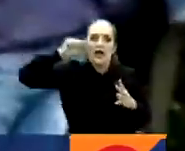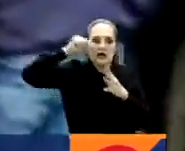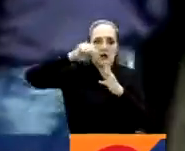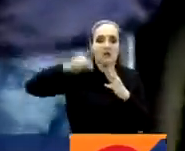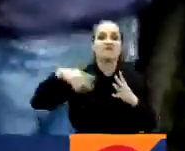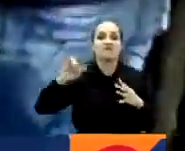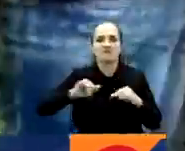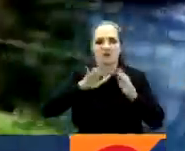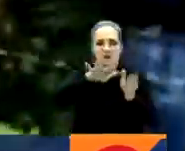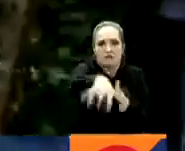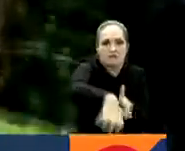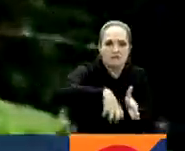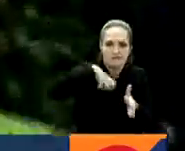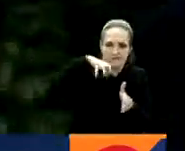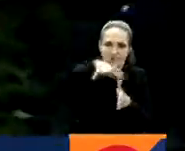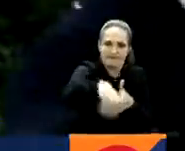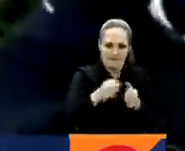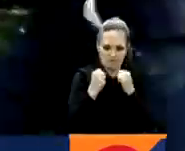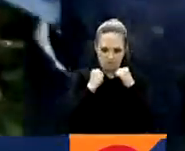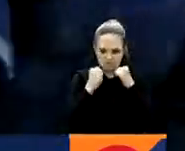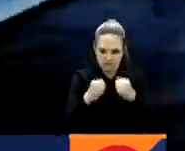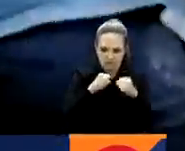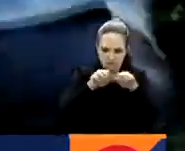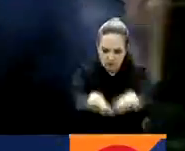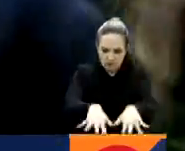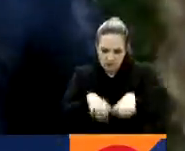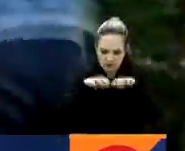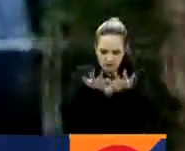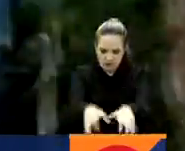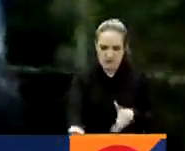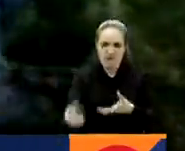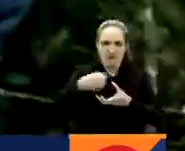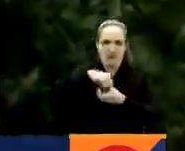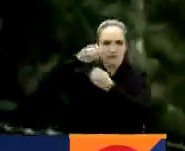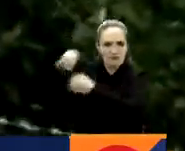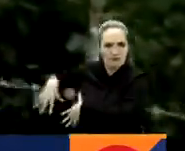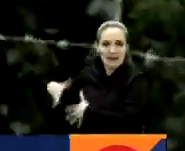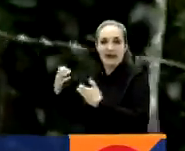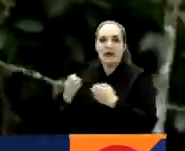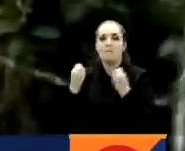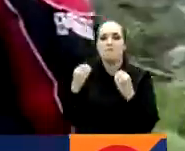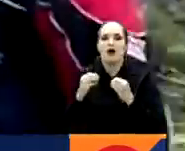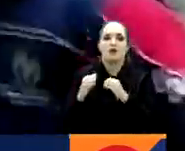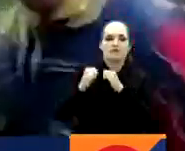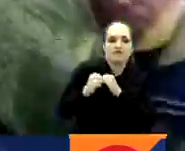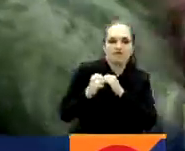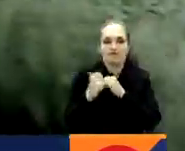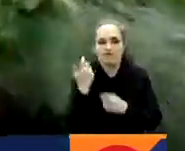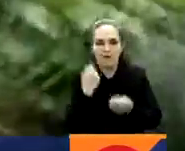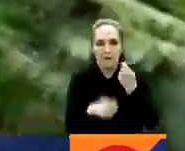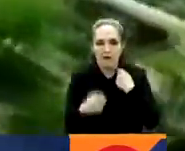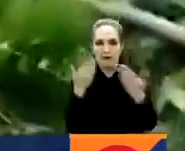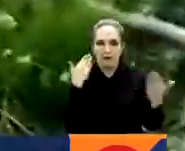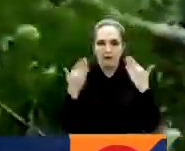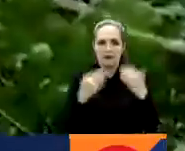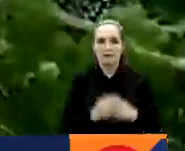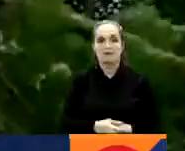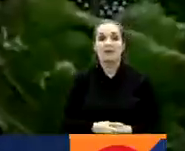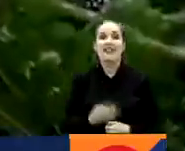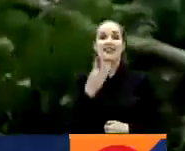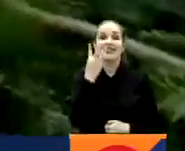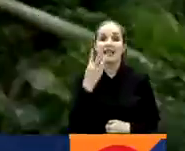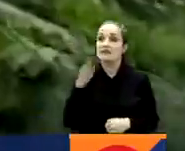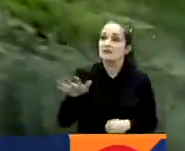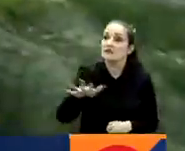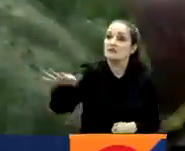llegó a la zona para remover el material y permitir el tránsito de labriegos con sus productos agrícolas aquí tenemos tres verás incomunicadas en